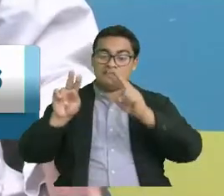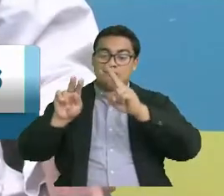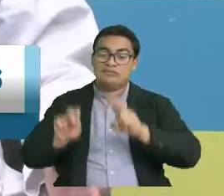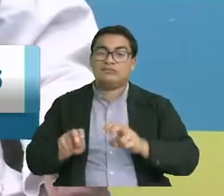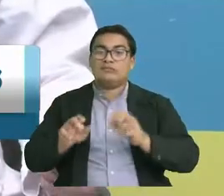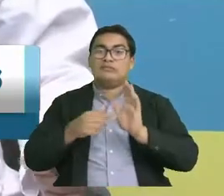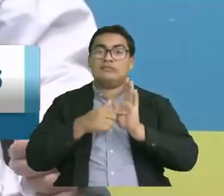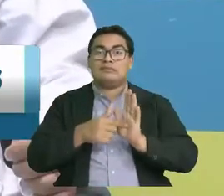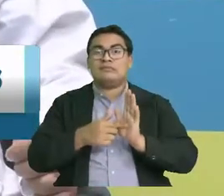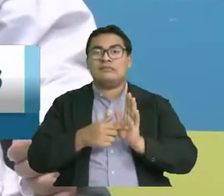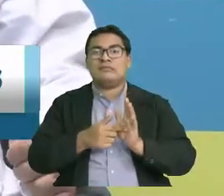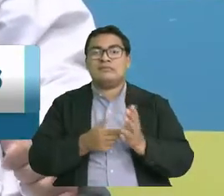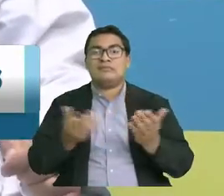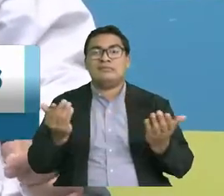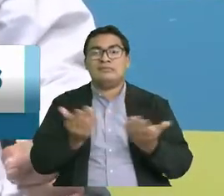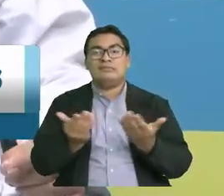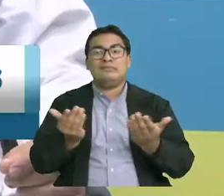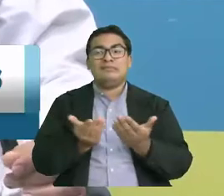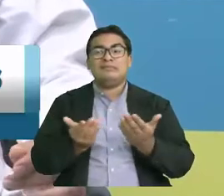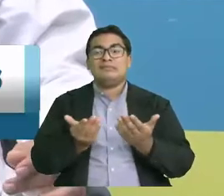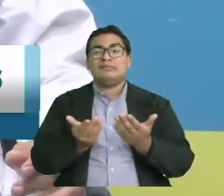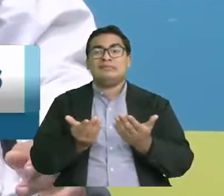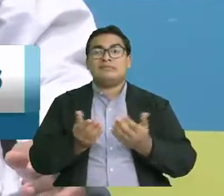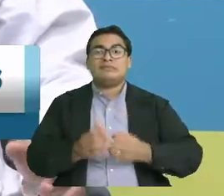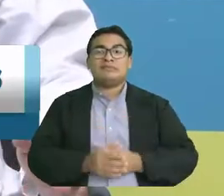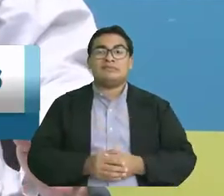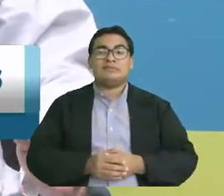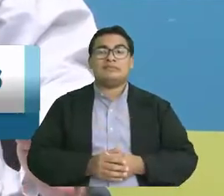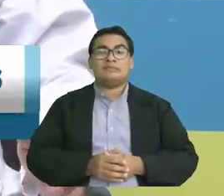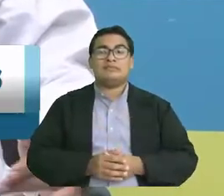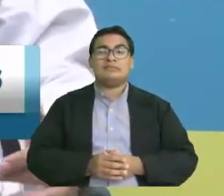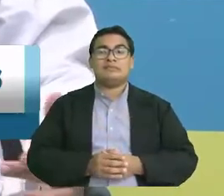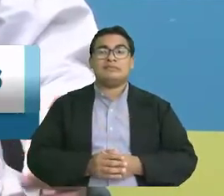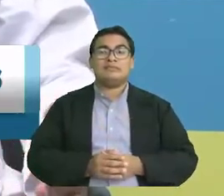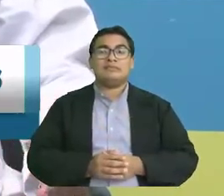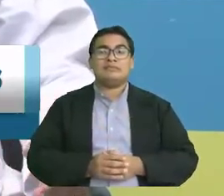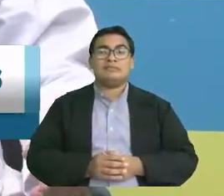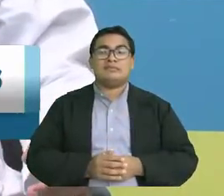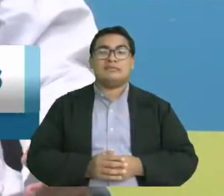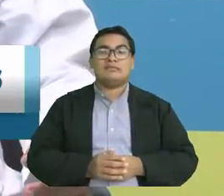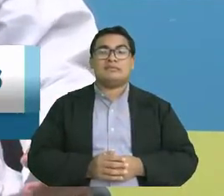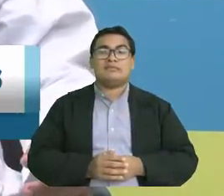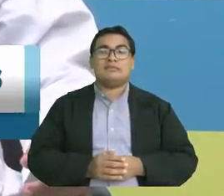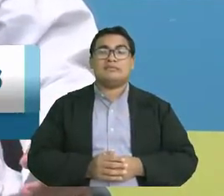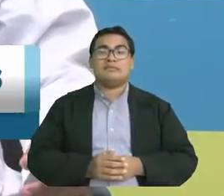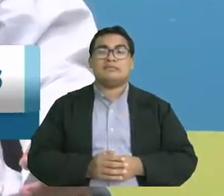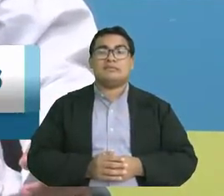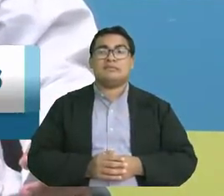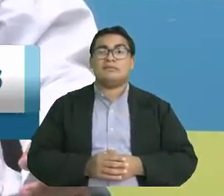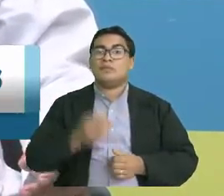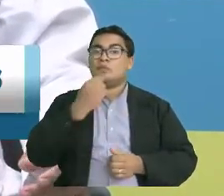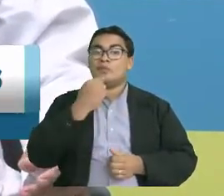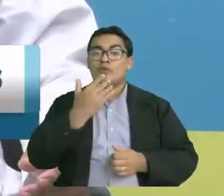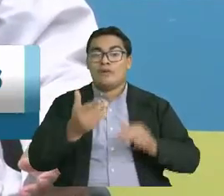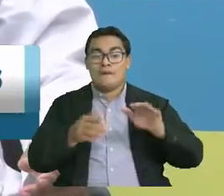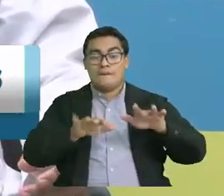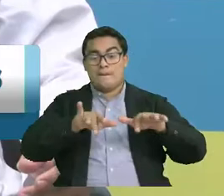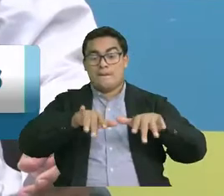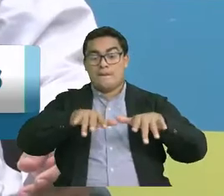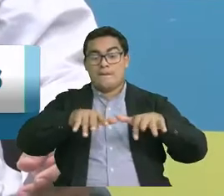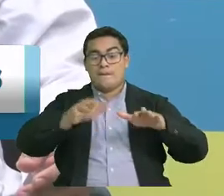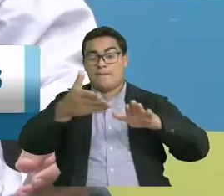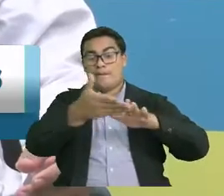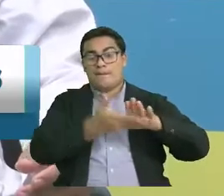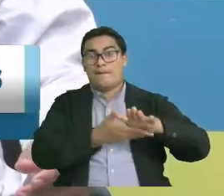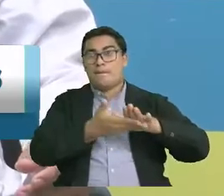es sobrevalorada y esto es a raíz de que el pie plano no se